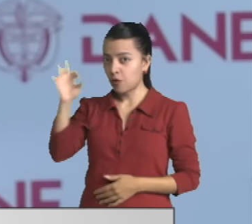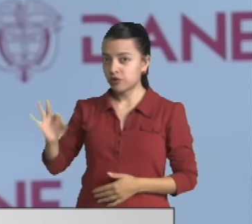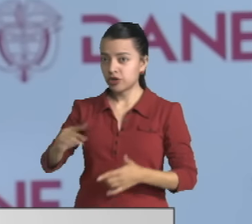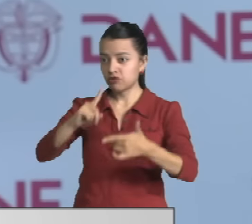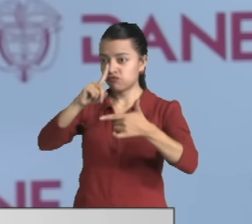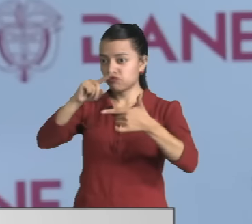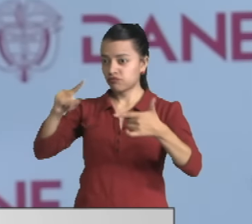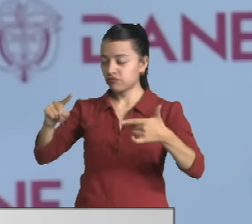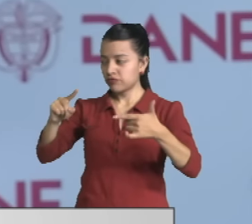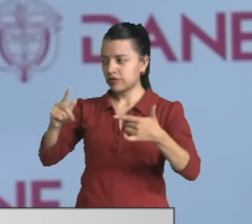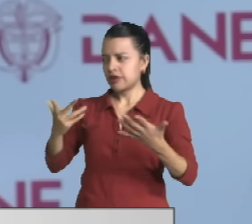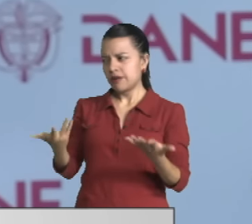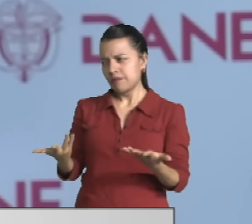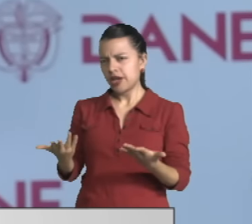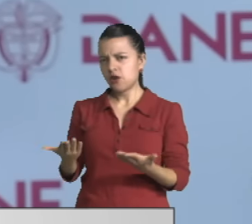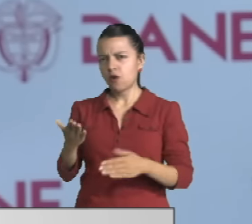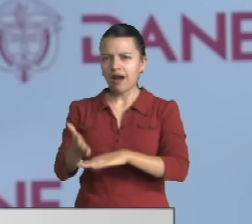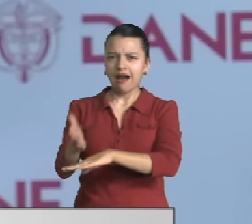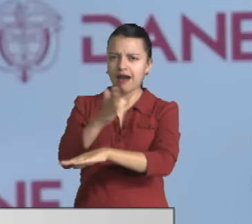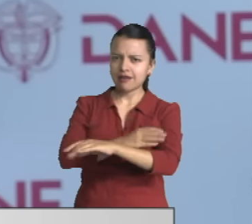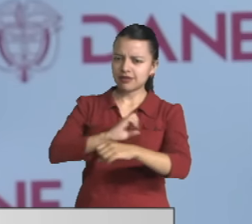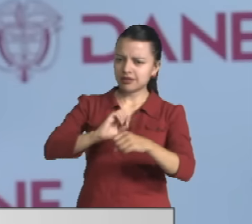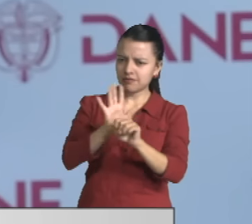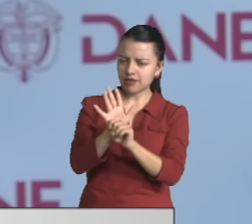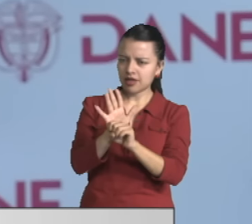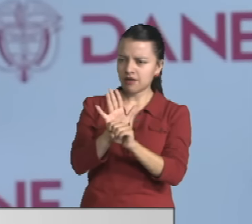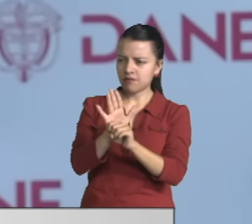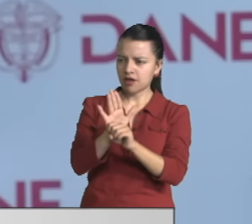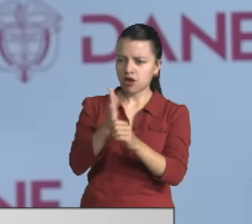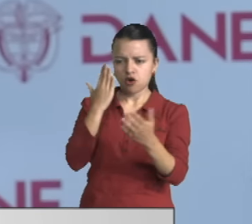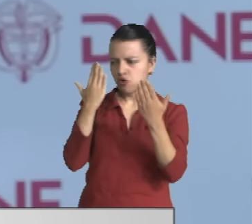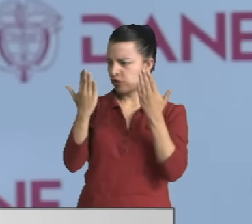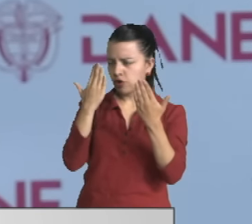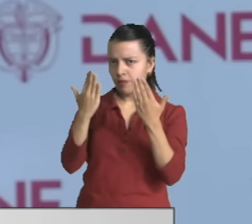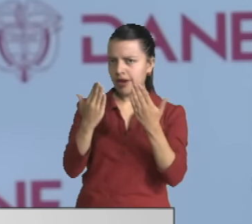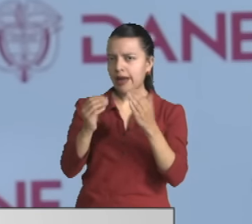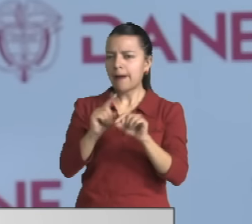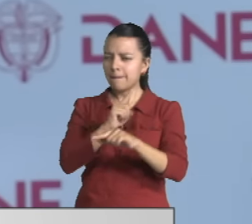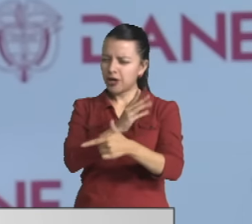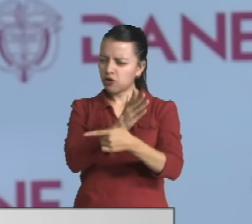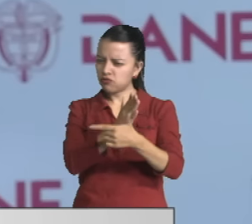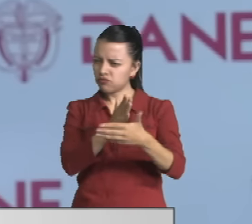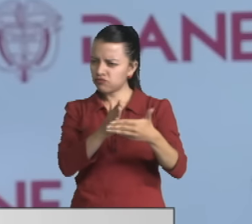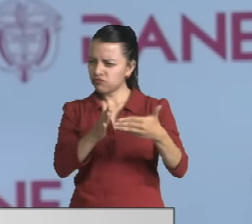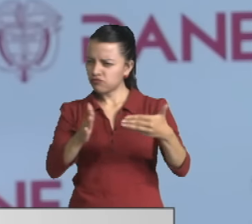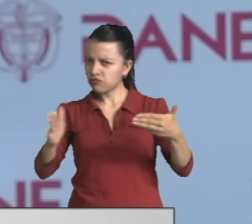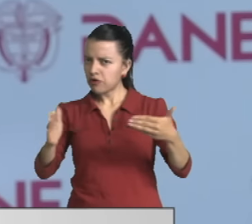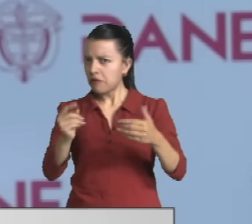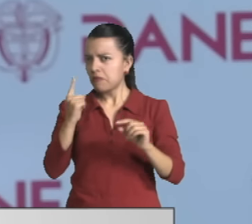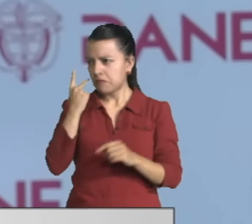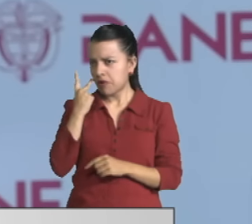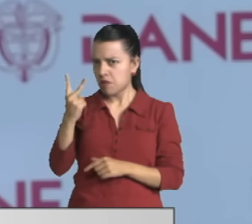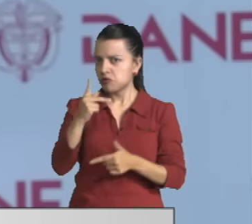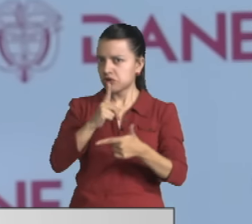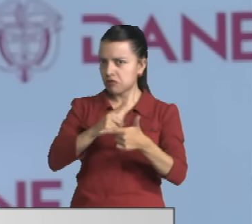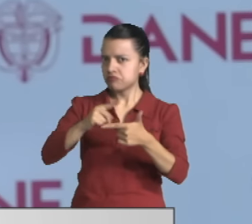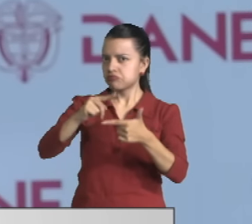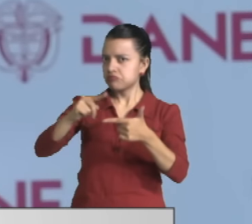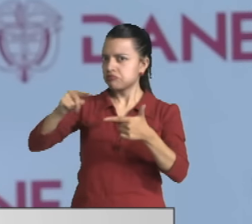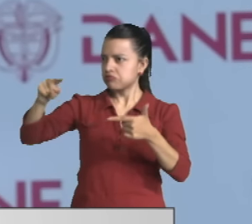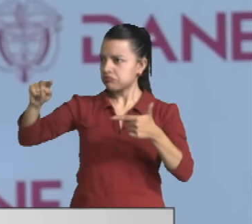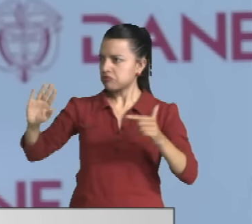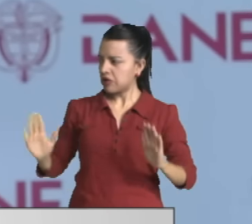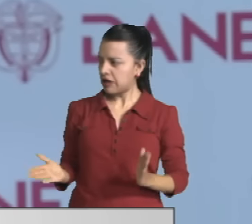se compara con lo que teníamos antes de la pandemia, pero sí se sigue registrando un aumento. En valor monetario, ¿cuánto ha movido la economía